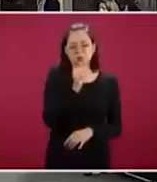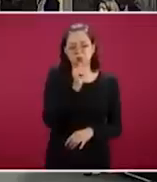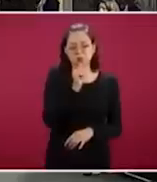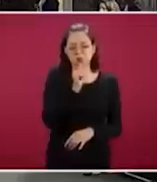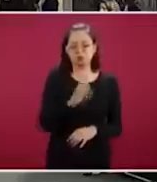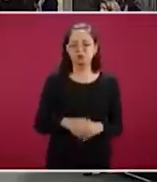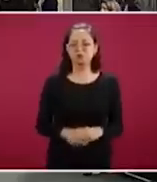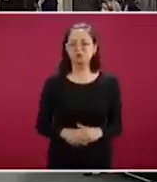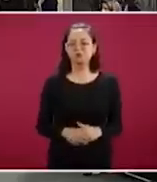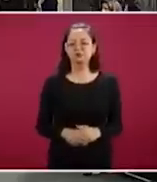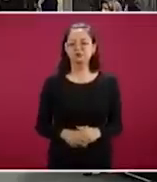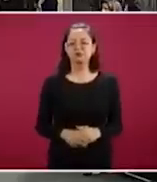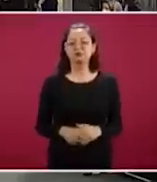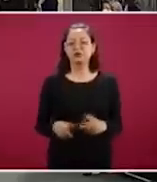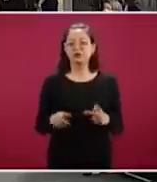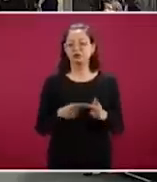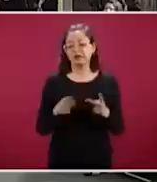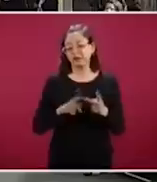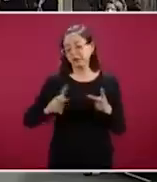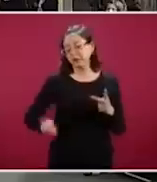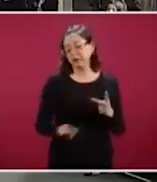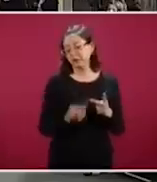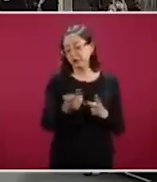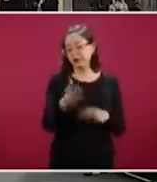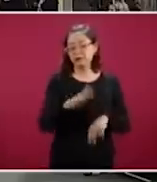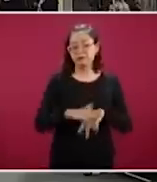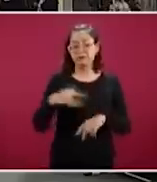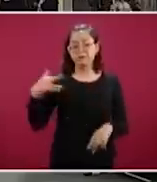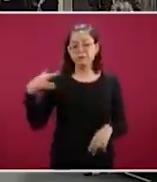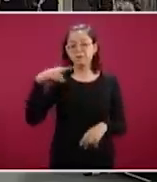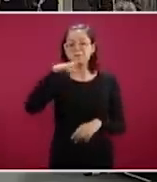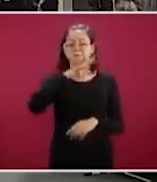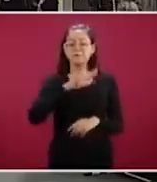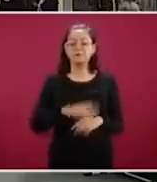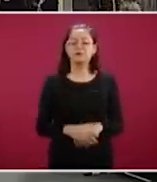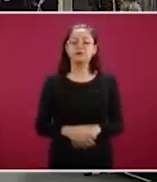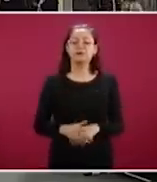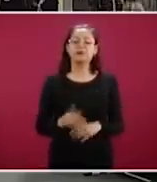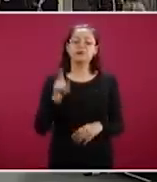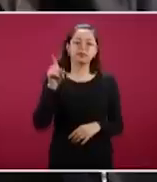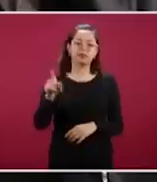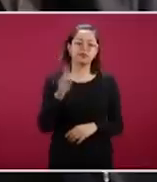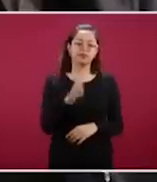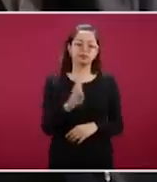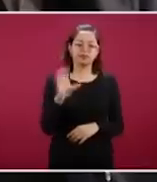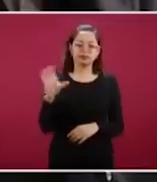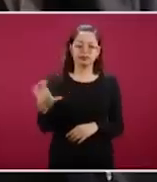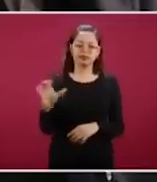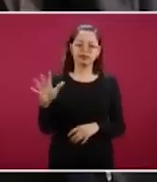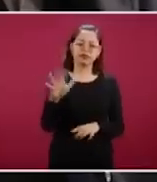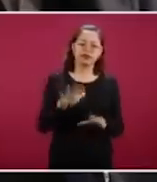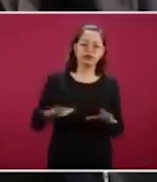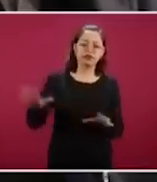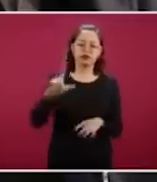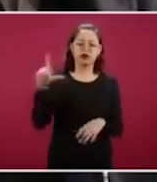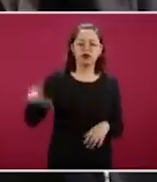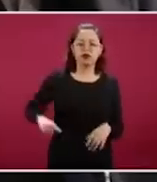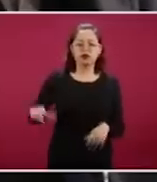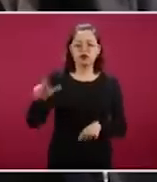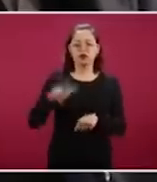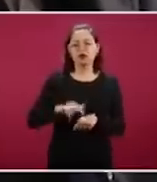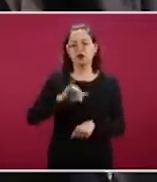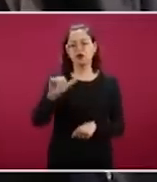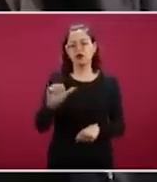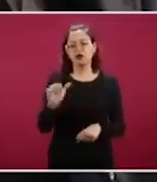segunda pregunta rápidamente, presidente, sobre una pregunta regional de Baja California. El gobernador Jaime